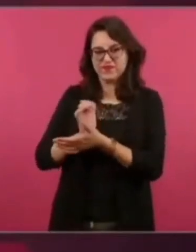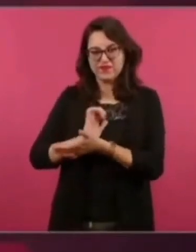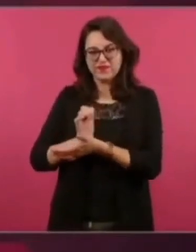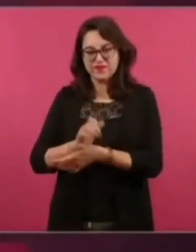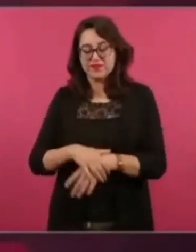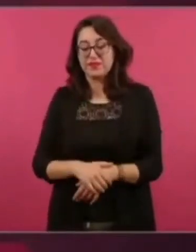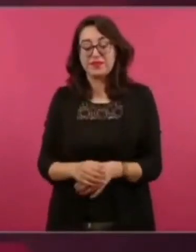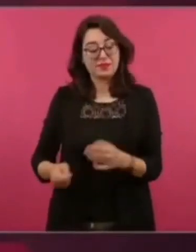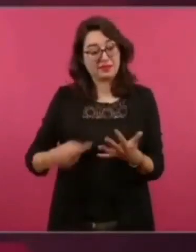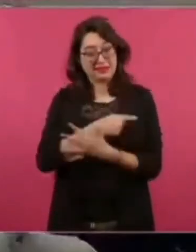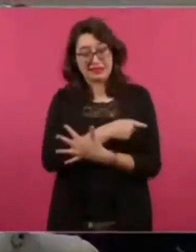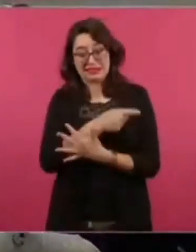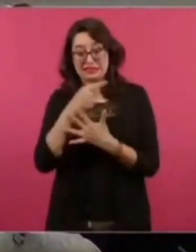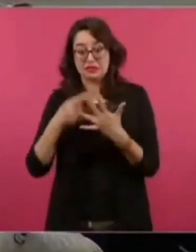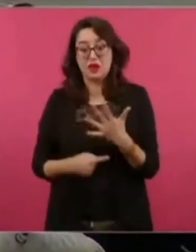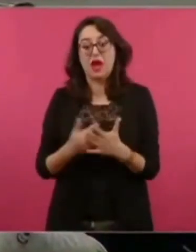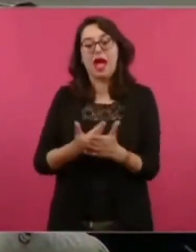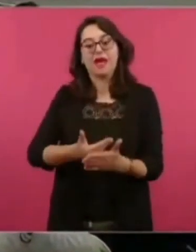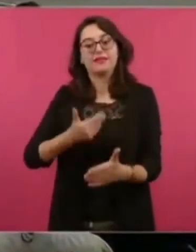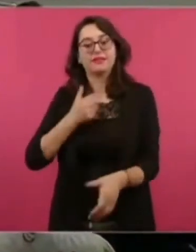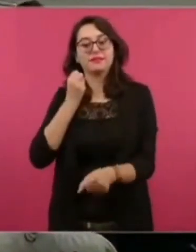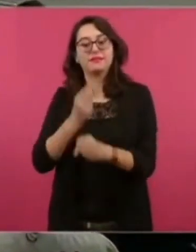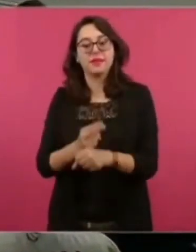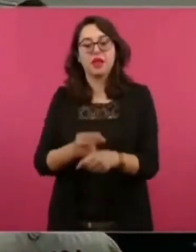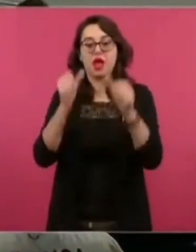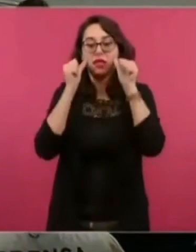el control